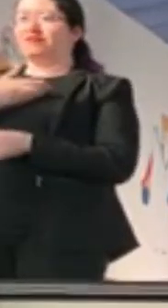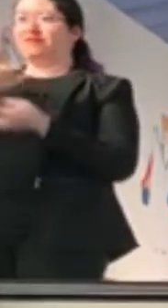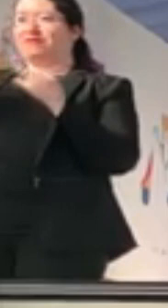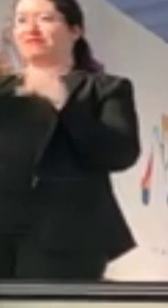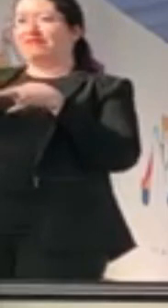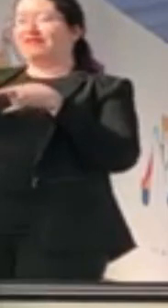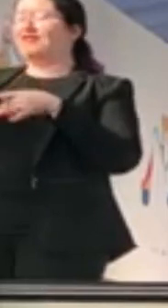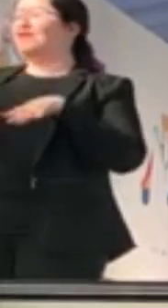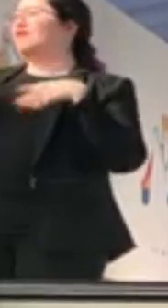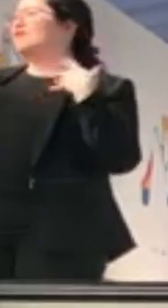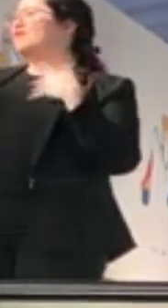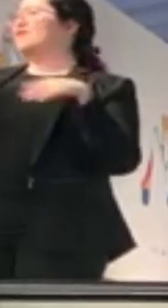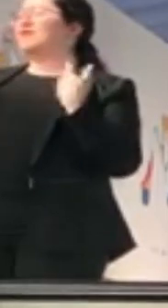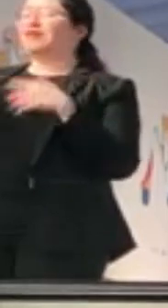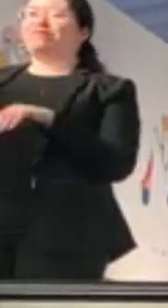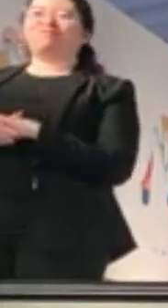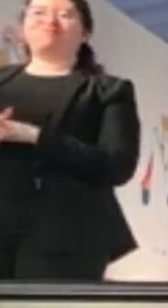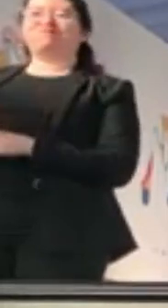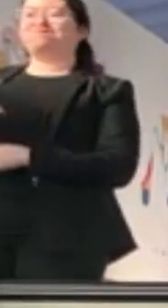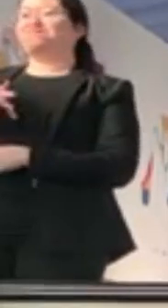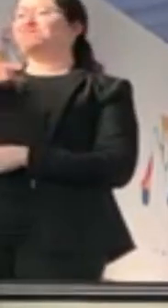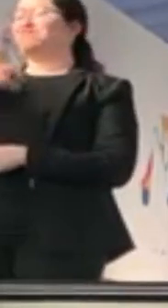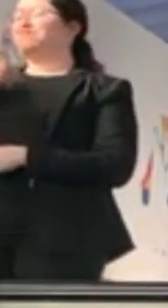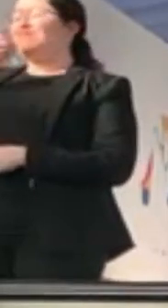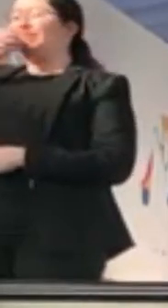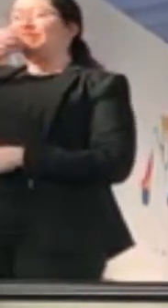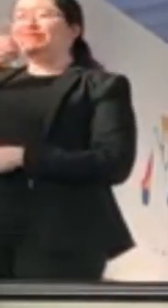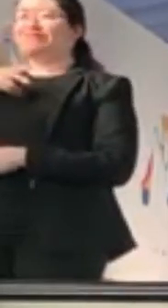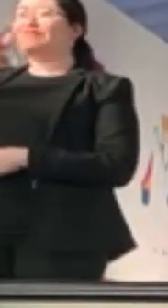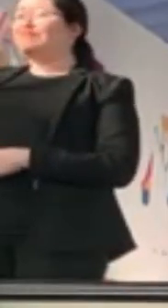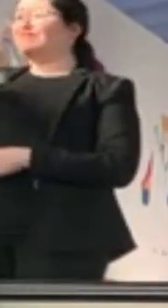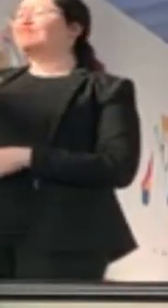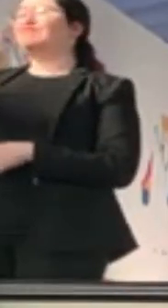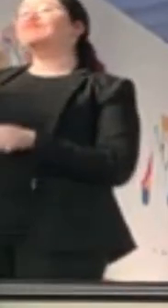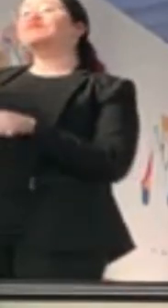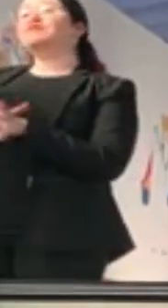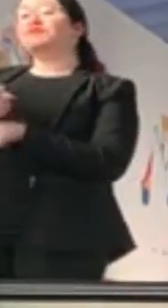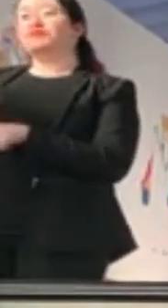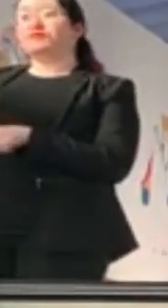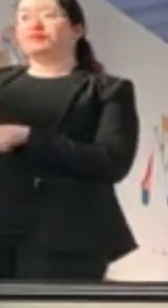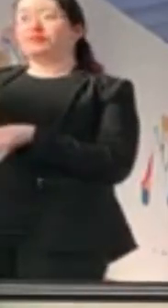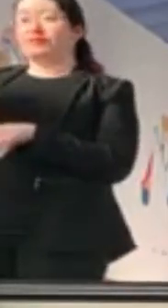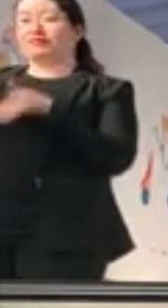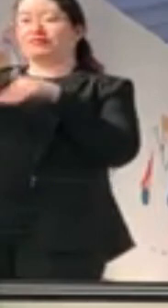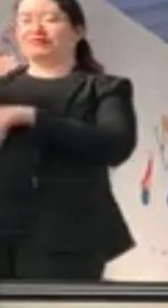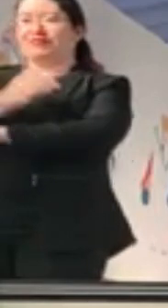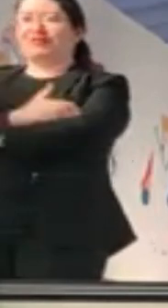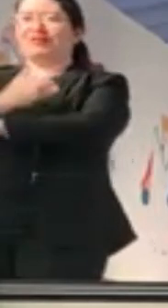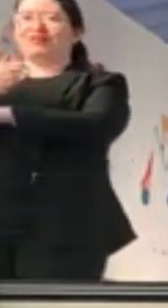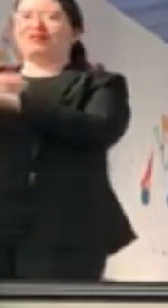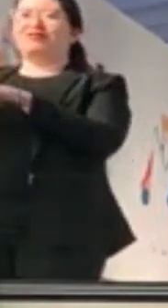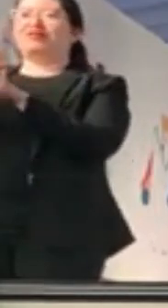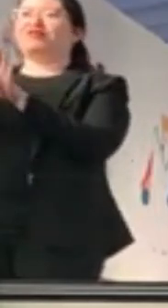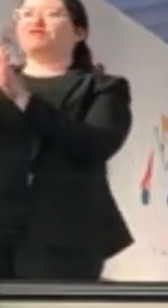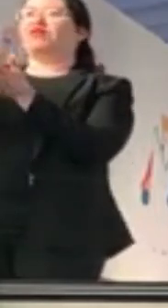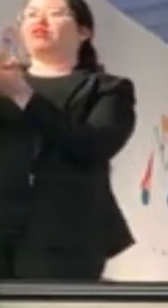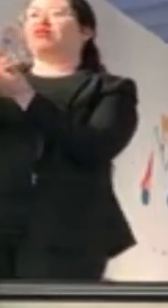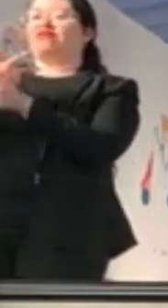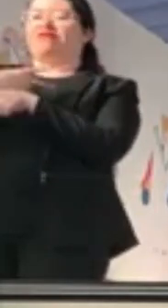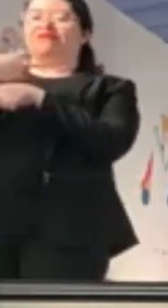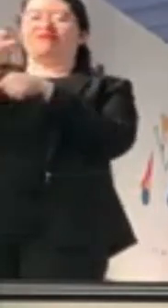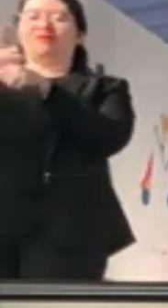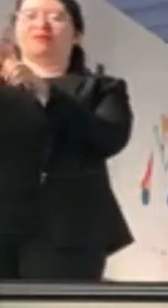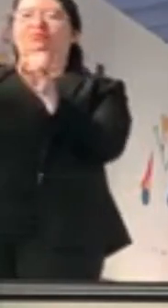del Zócalo, para mí es una maravilla, porque la verdad es que luego mis compañeros son medio sectarios y no me habían